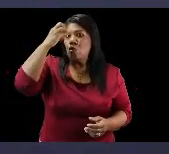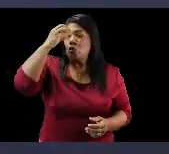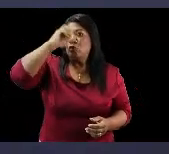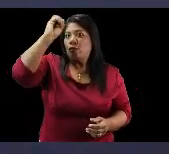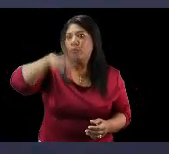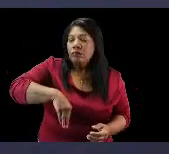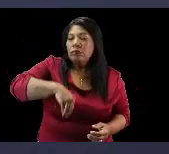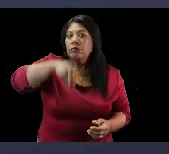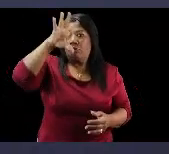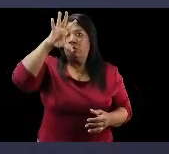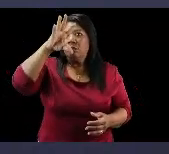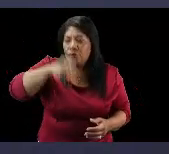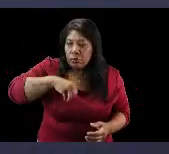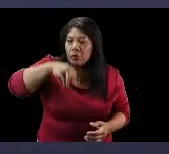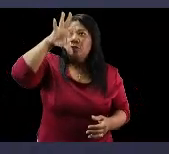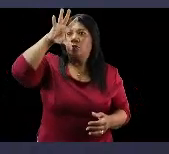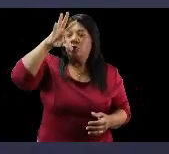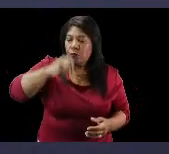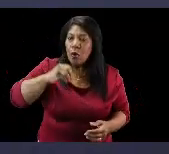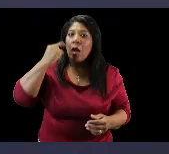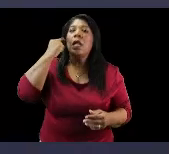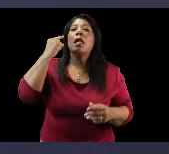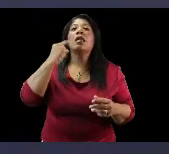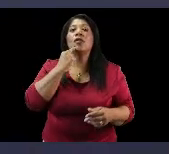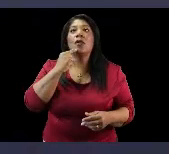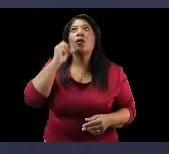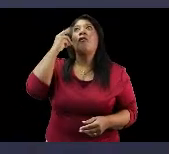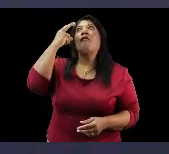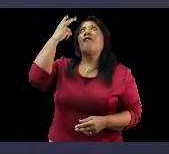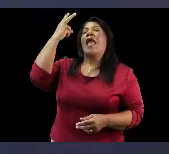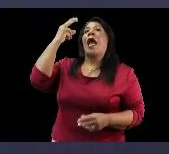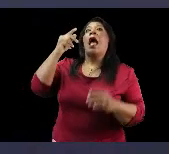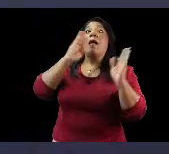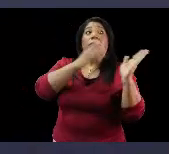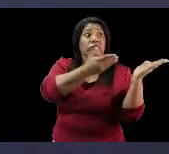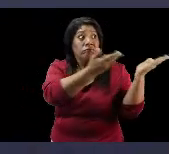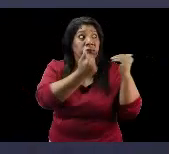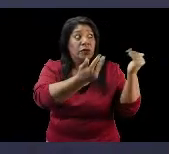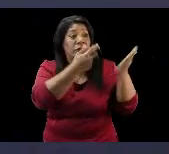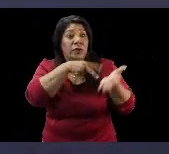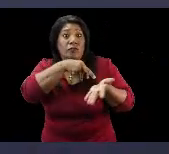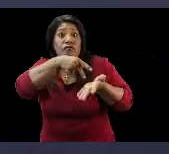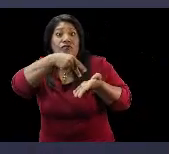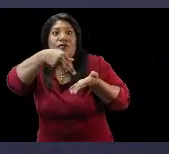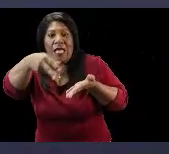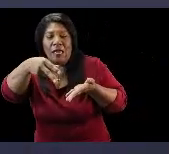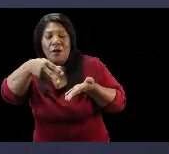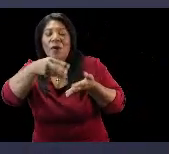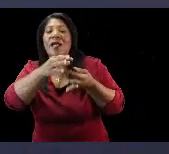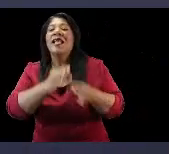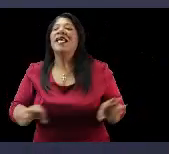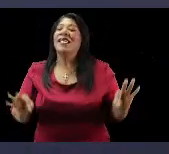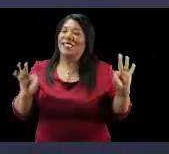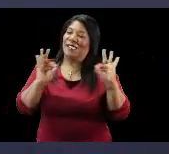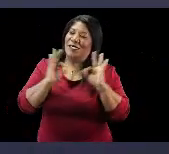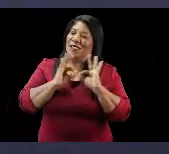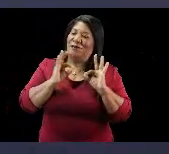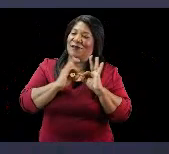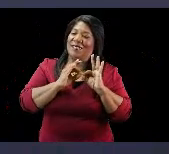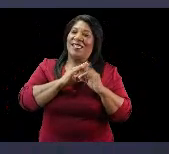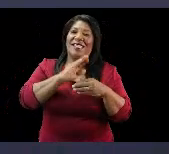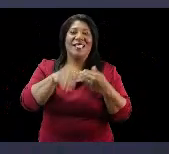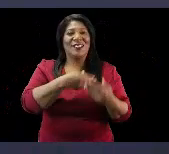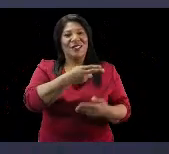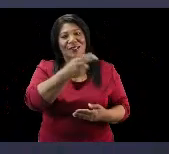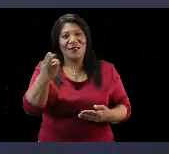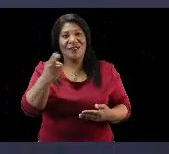apagar la luz, para que tenga ese flasheo, la persona sorda ponga atenta y se le diga, oye, hay que salir. Entonces es muy